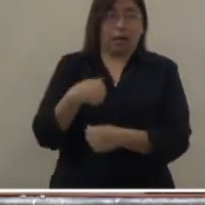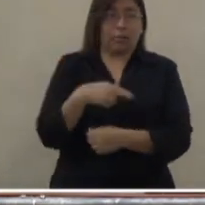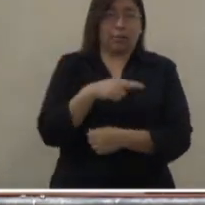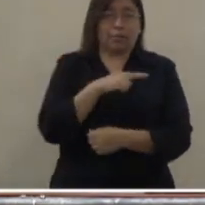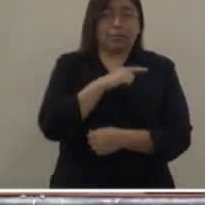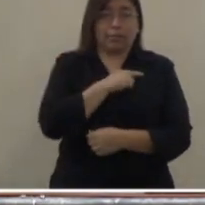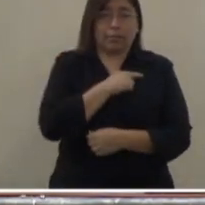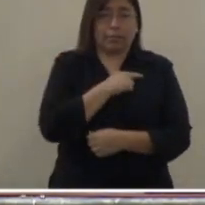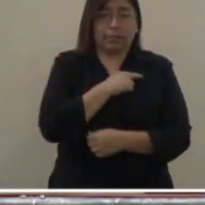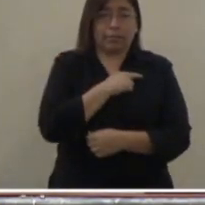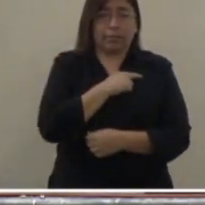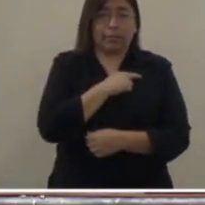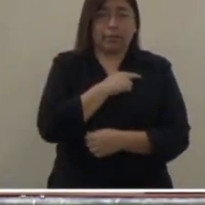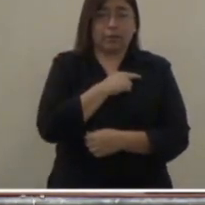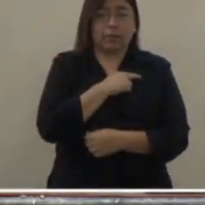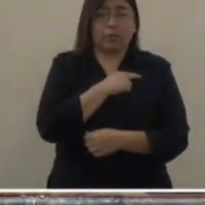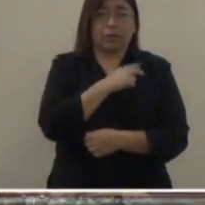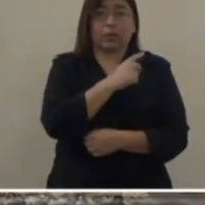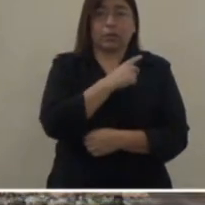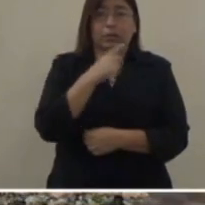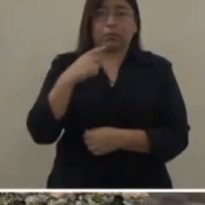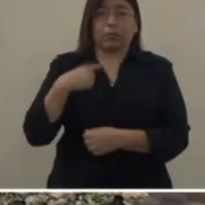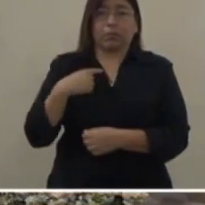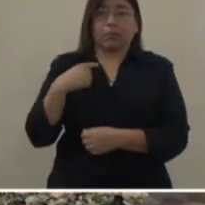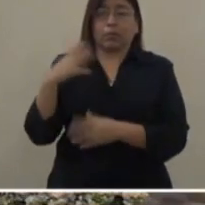nosotros imitar a Cristo,